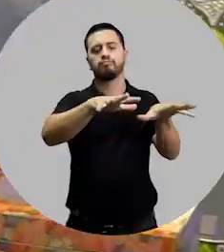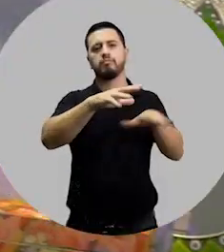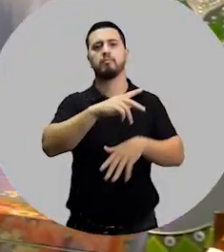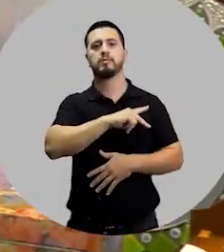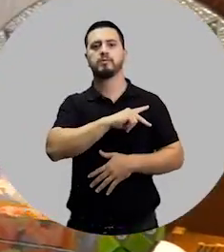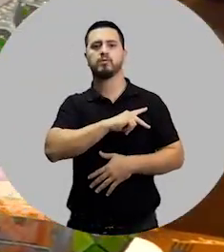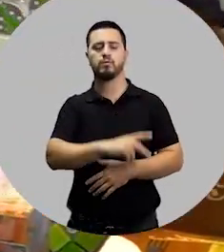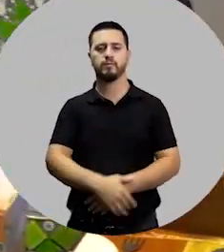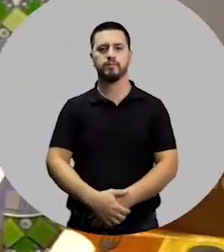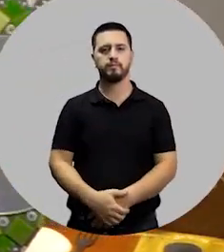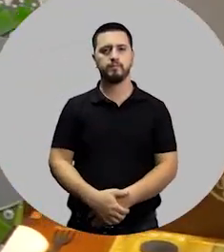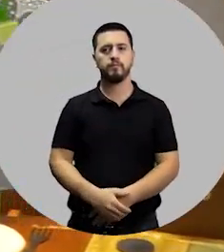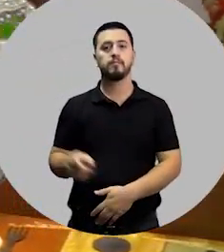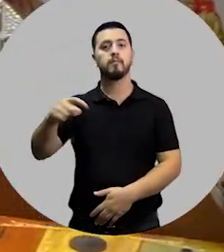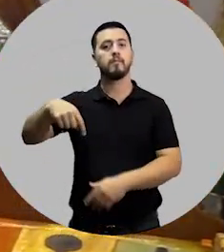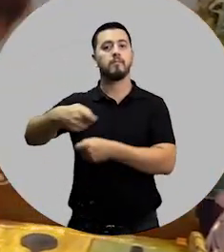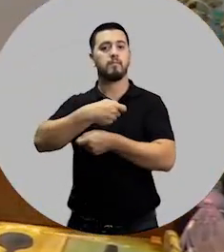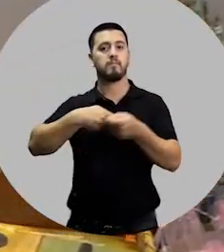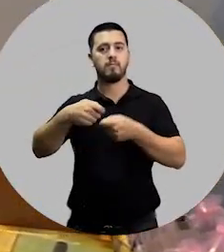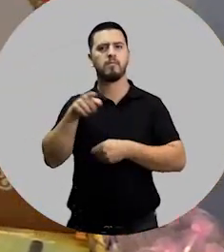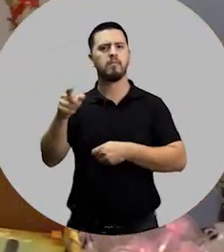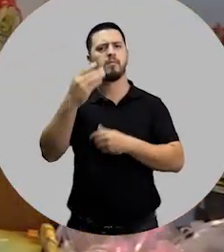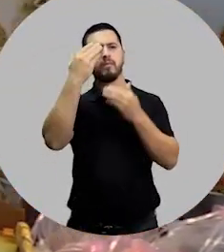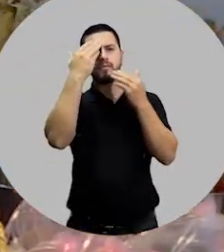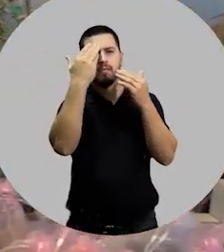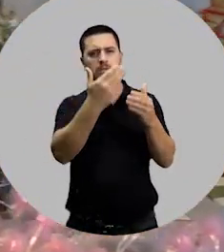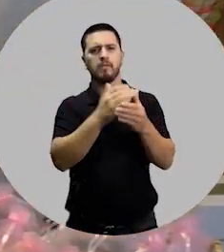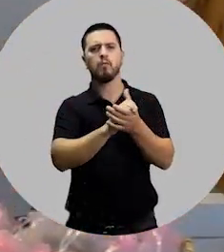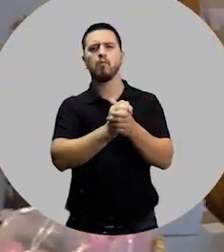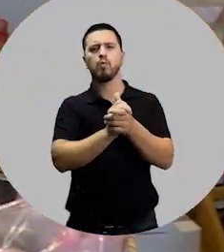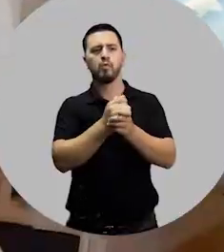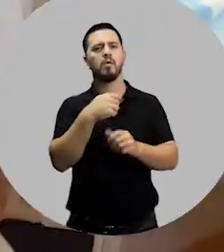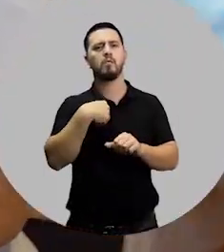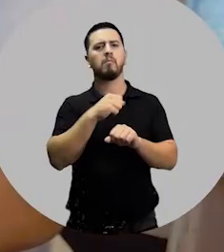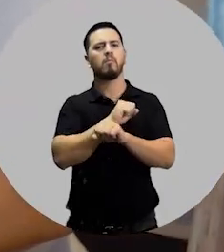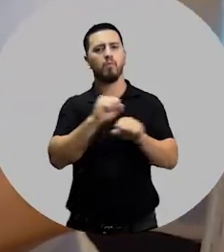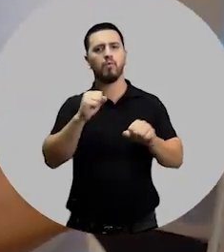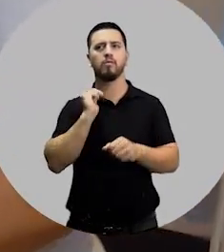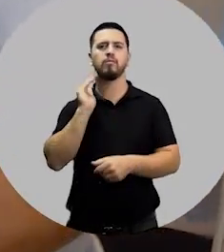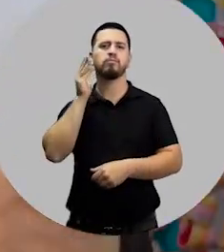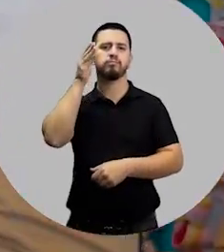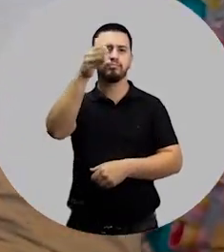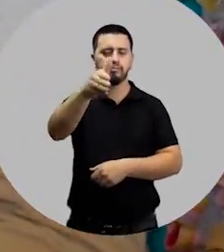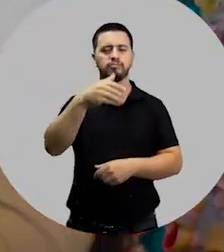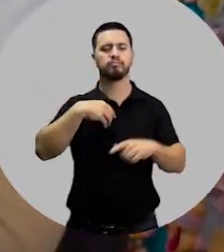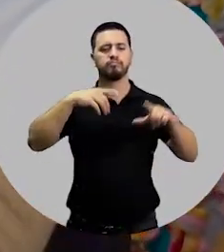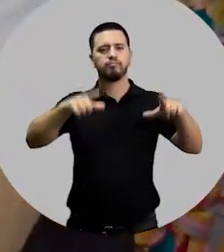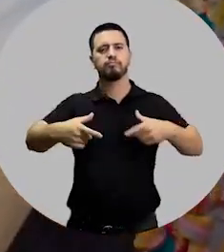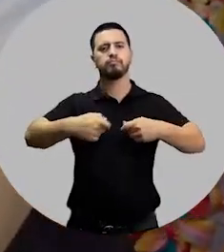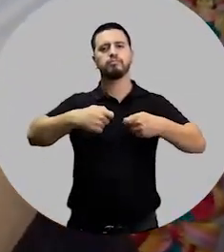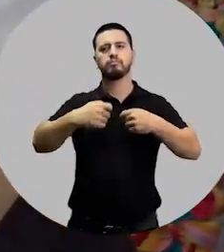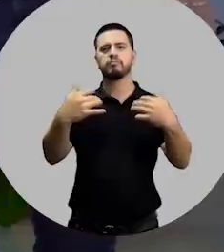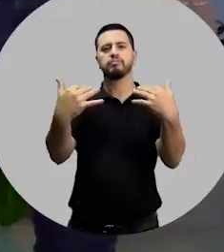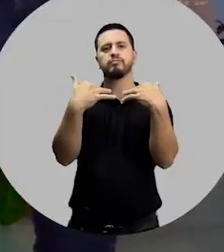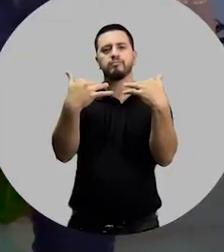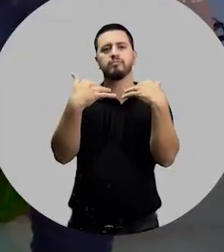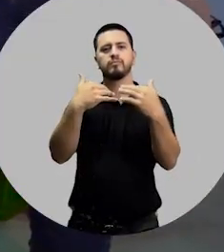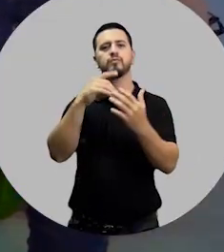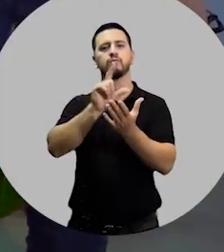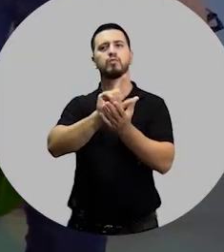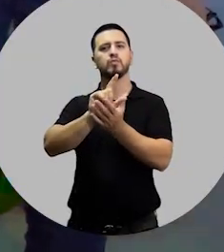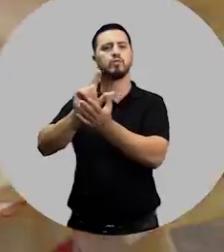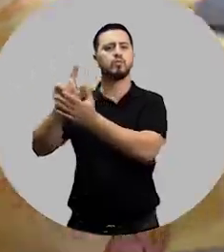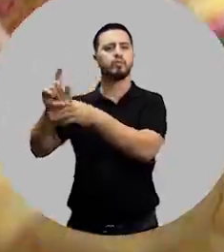personas. Los emprendedores agradecieron la oportunidad de poder compartir con la gente sus creaciones y producciones en